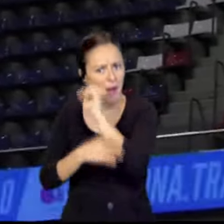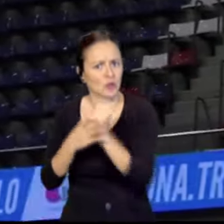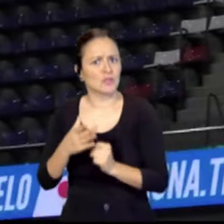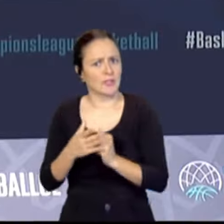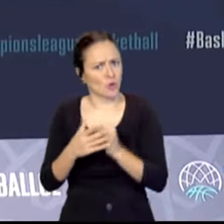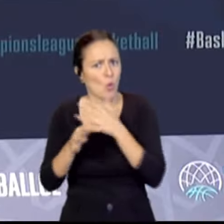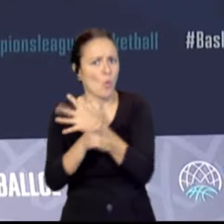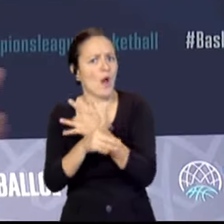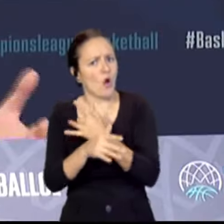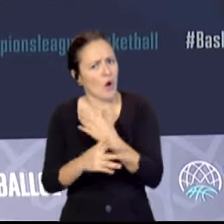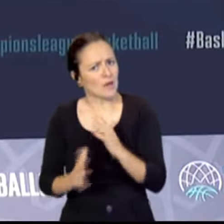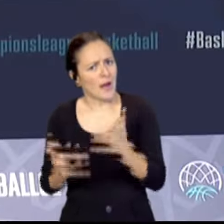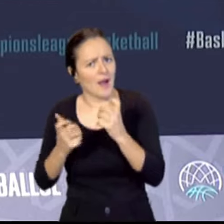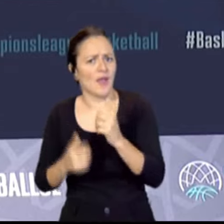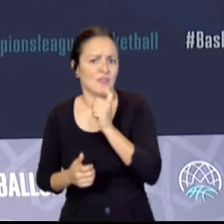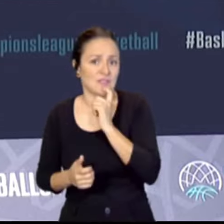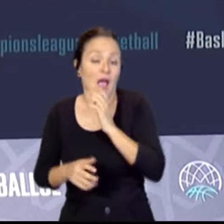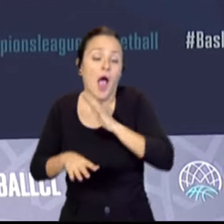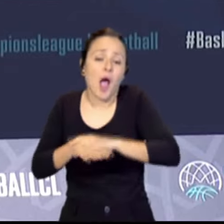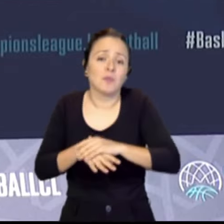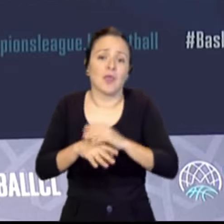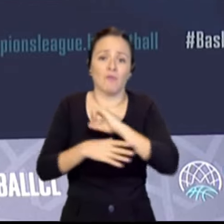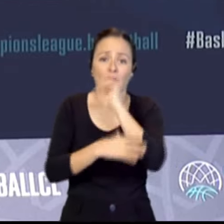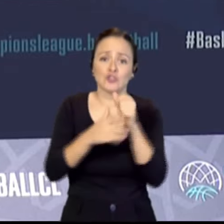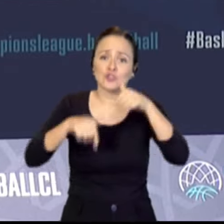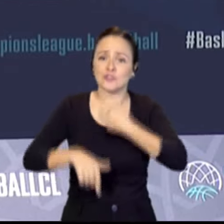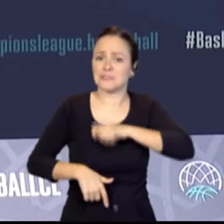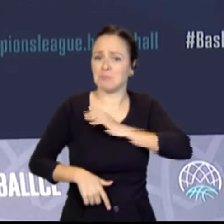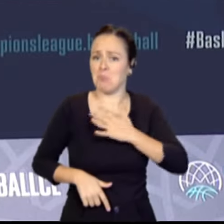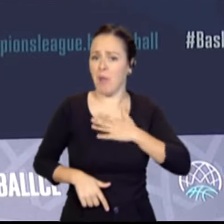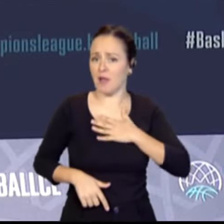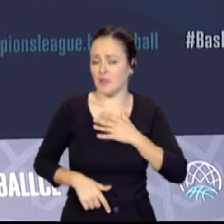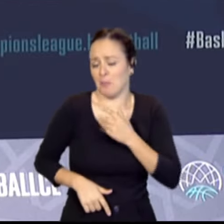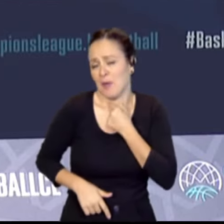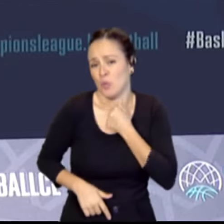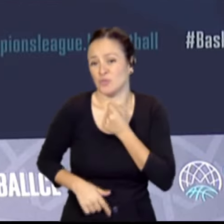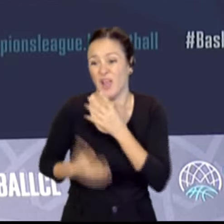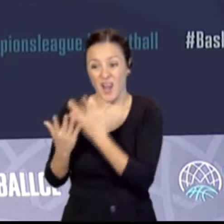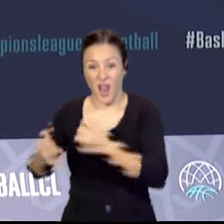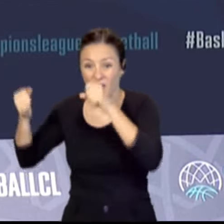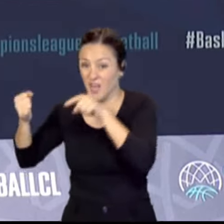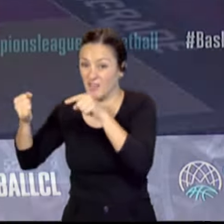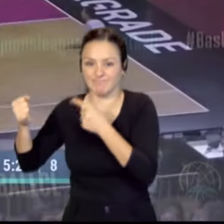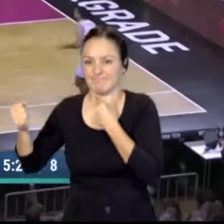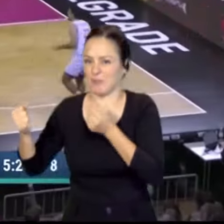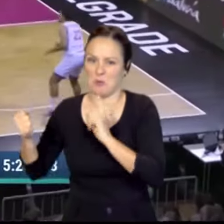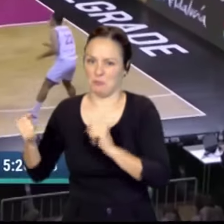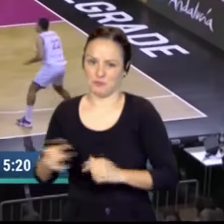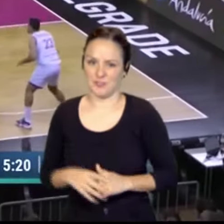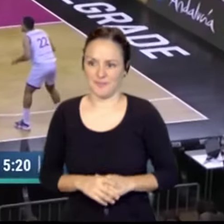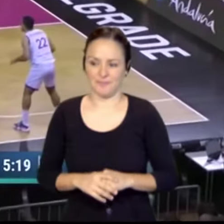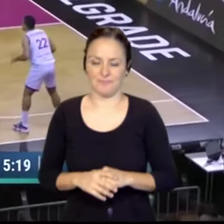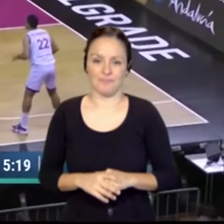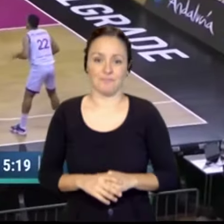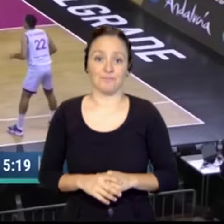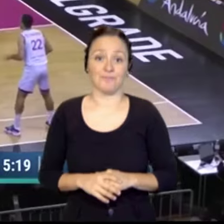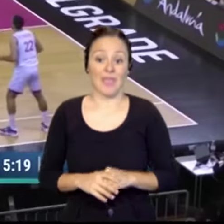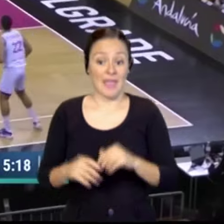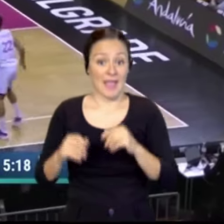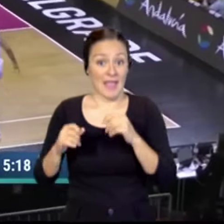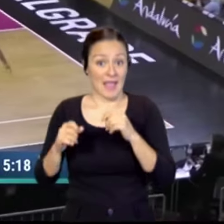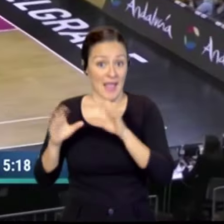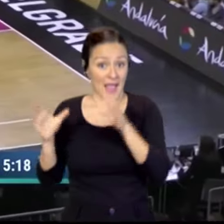distinto a el baloncesto español no me gusta el baloncesto Champions de los cuatro equipos